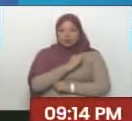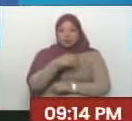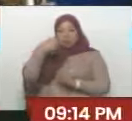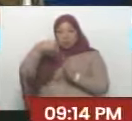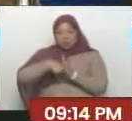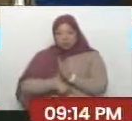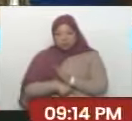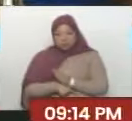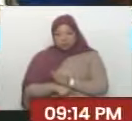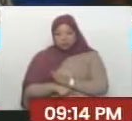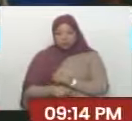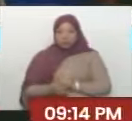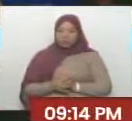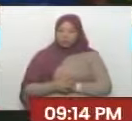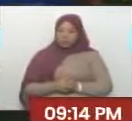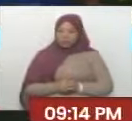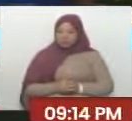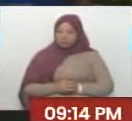profunda.